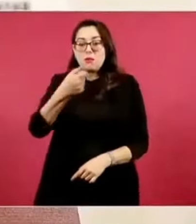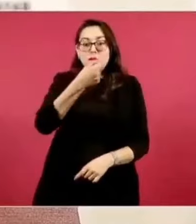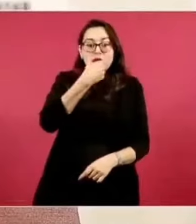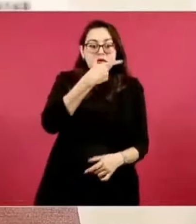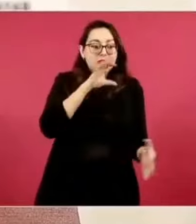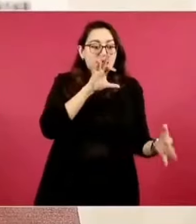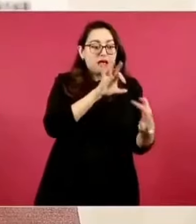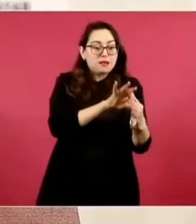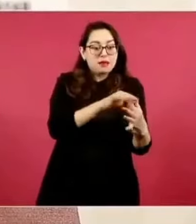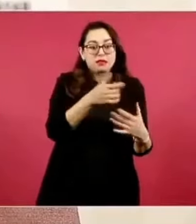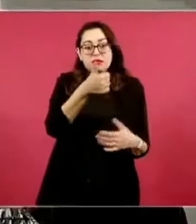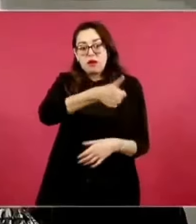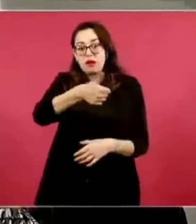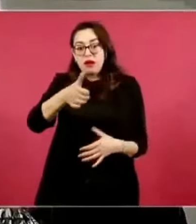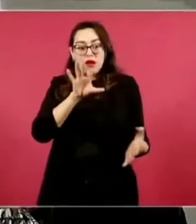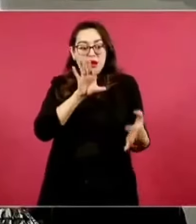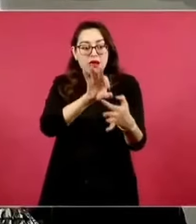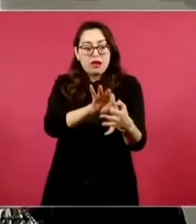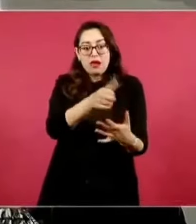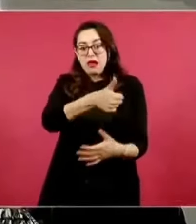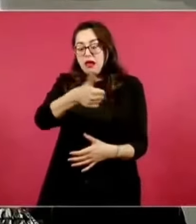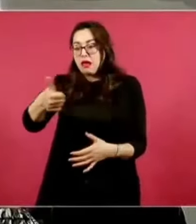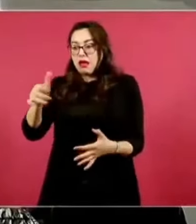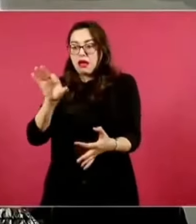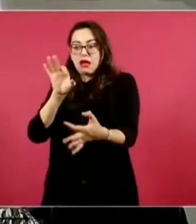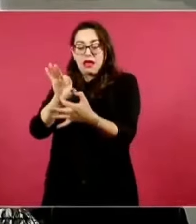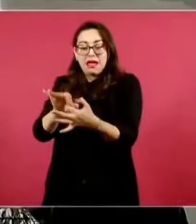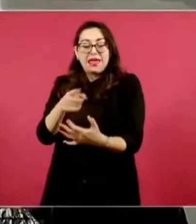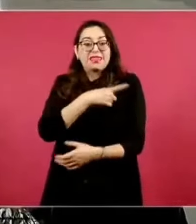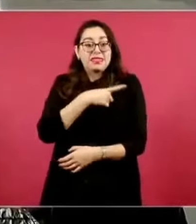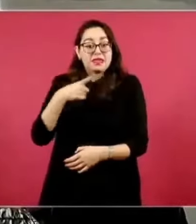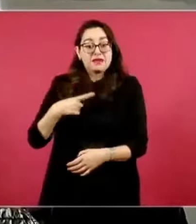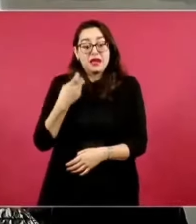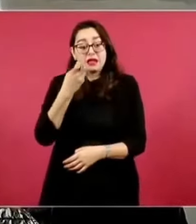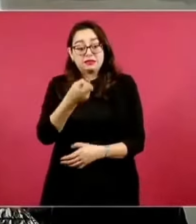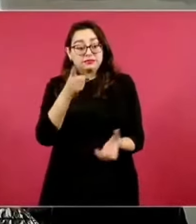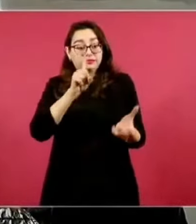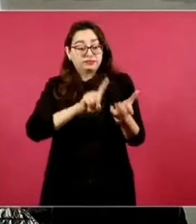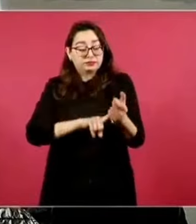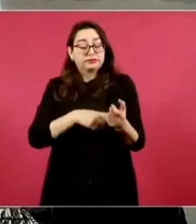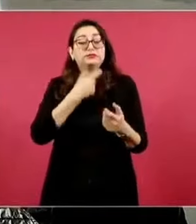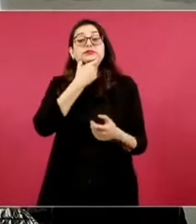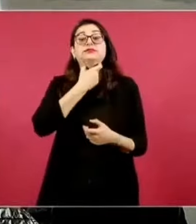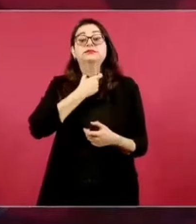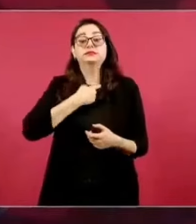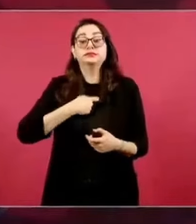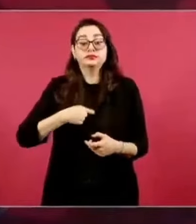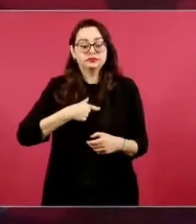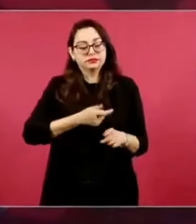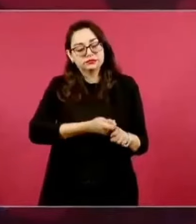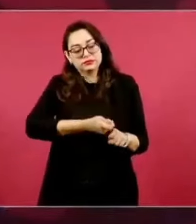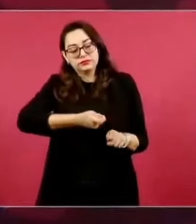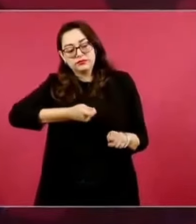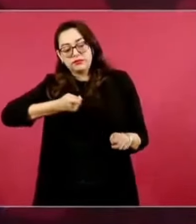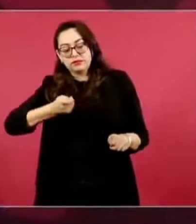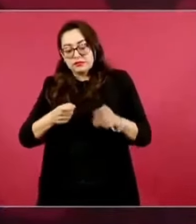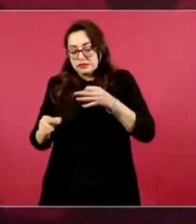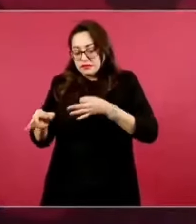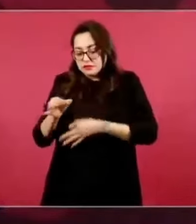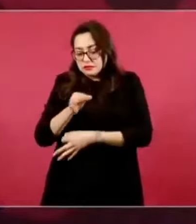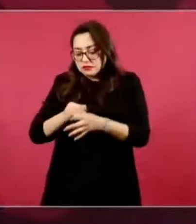educan para hacer eh la la médula las células que están eh Ya no funcionando y se vuelve a